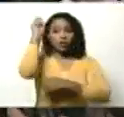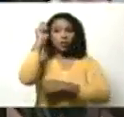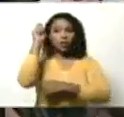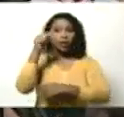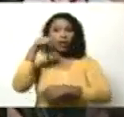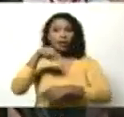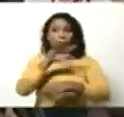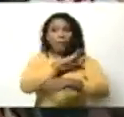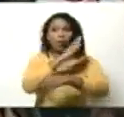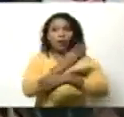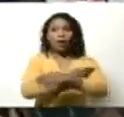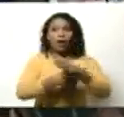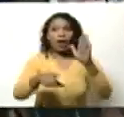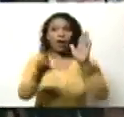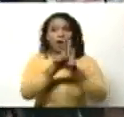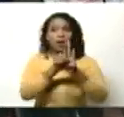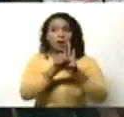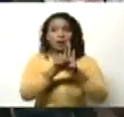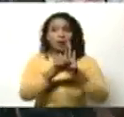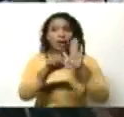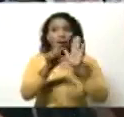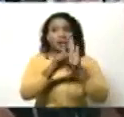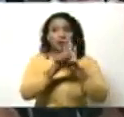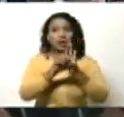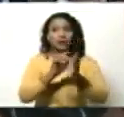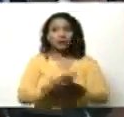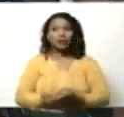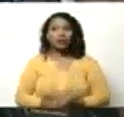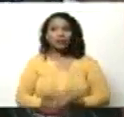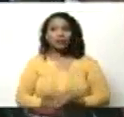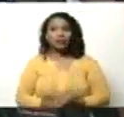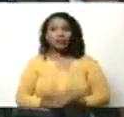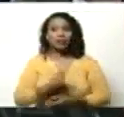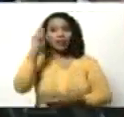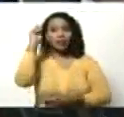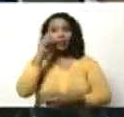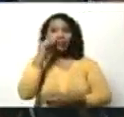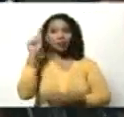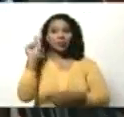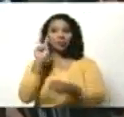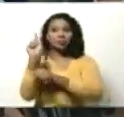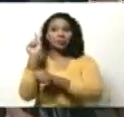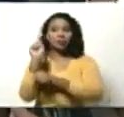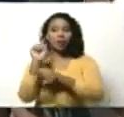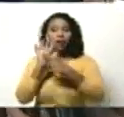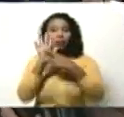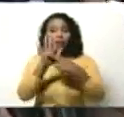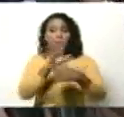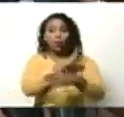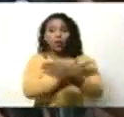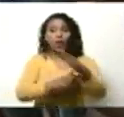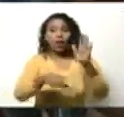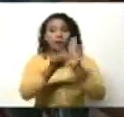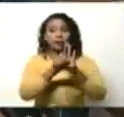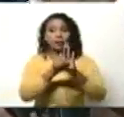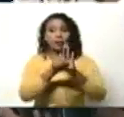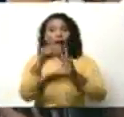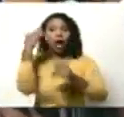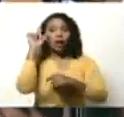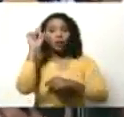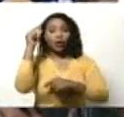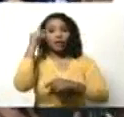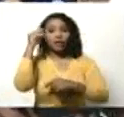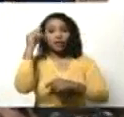Poder Legislativo. Pregúnteme cosas del Legislativo. ¿Hay alguna fecha para una visita suya como representante del Poder Legislativo? ¿Perdón? ¿Hay alguna fecha